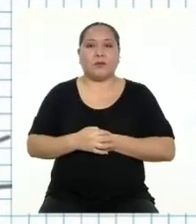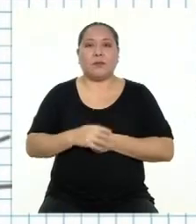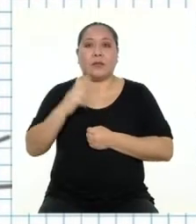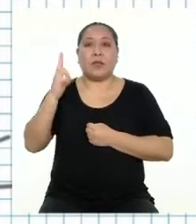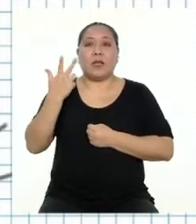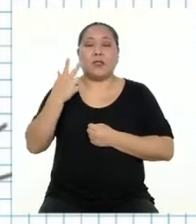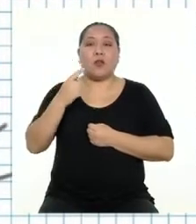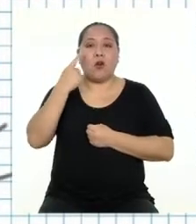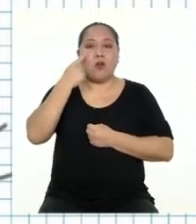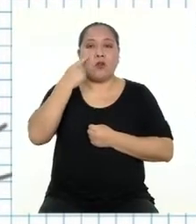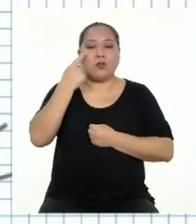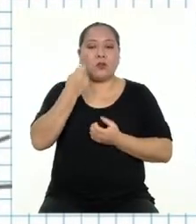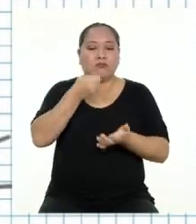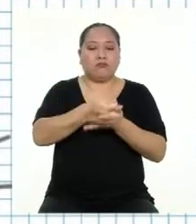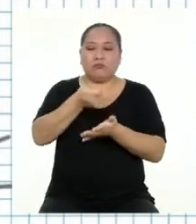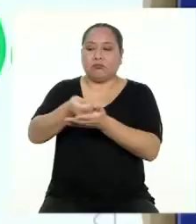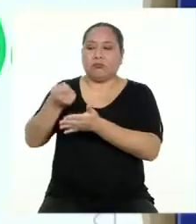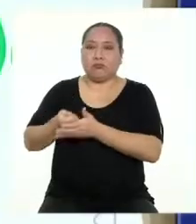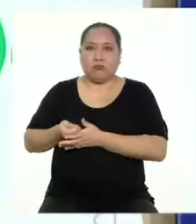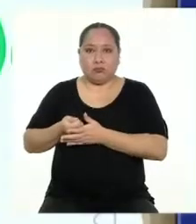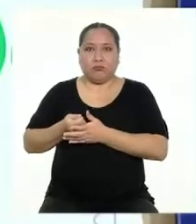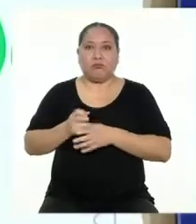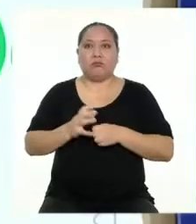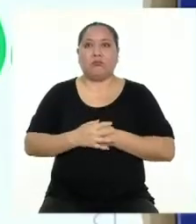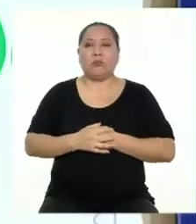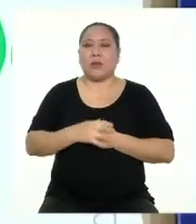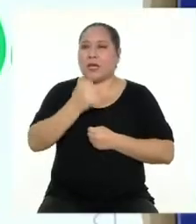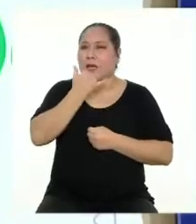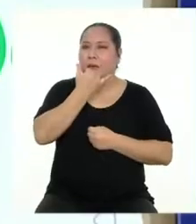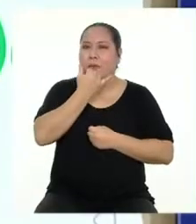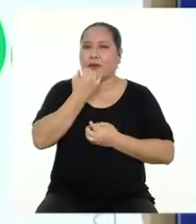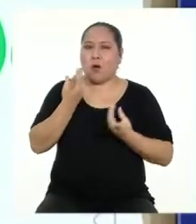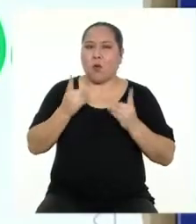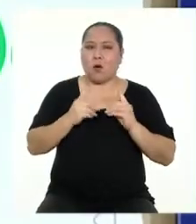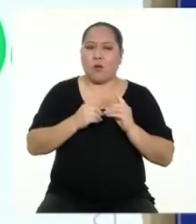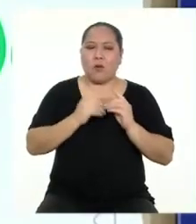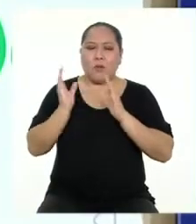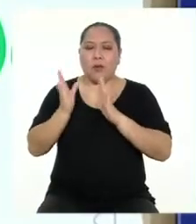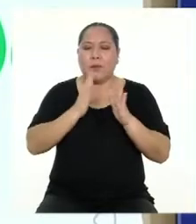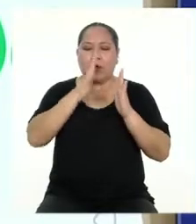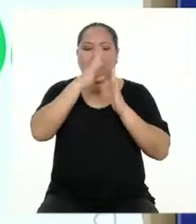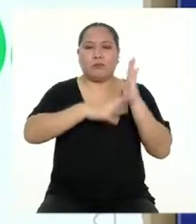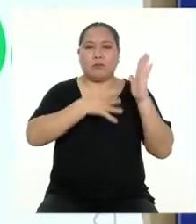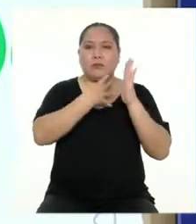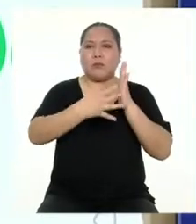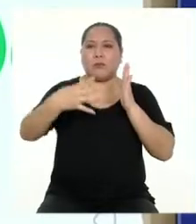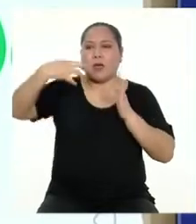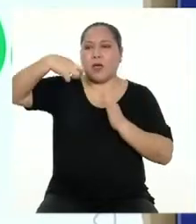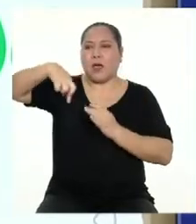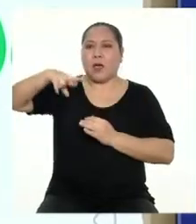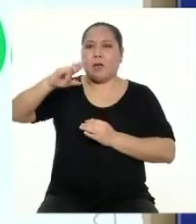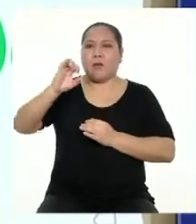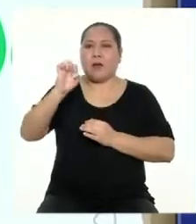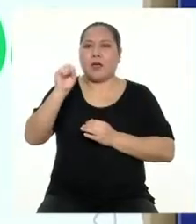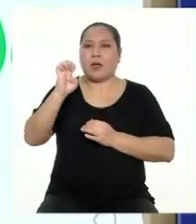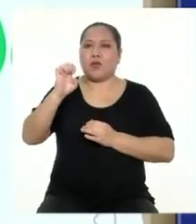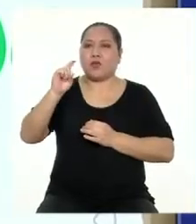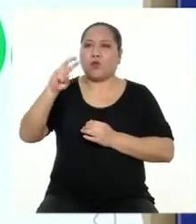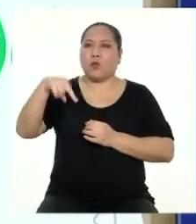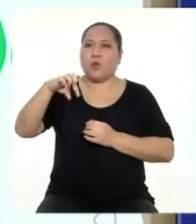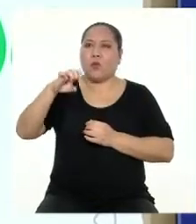de los bienes y servicios que vamos a consumir. ¿Qué pasa cuando elaboramos el presupuesto familiar considerando determinados productos